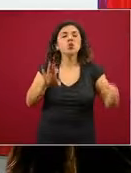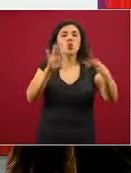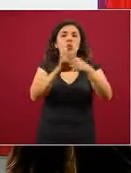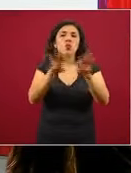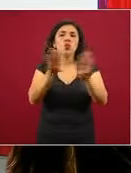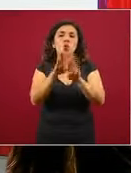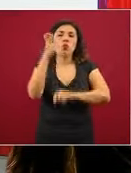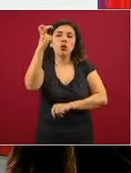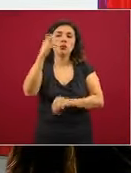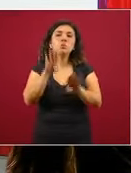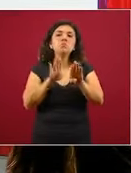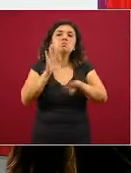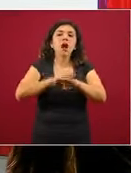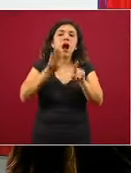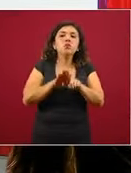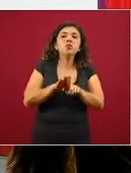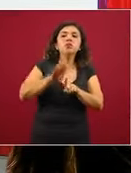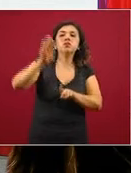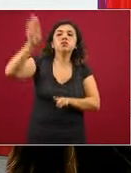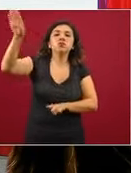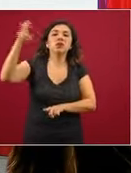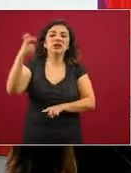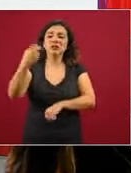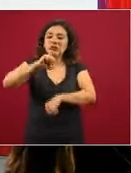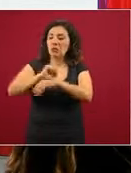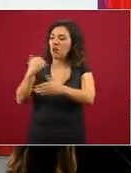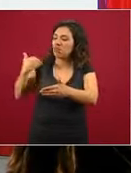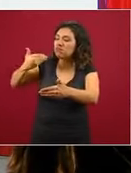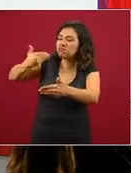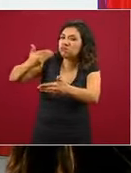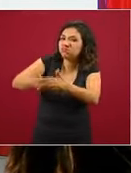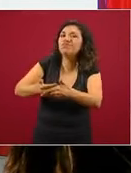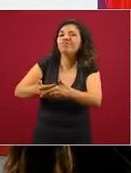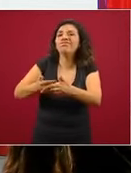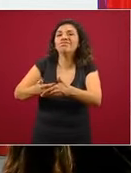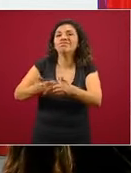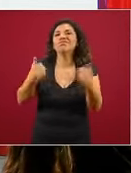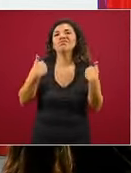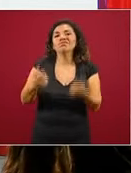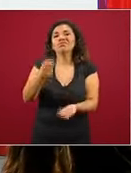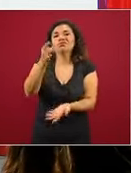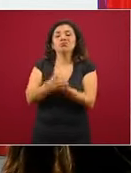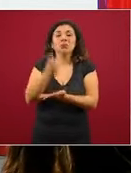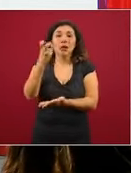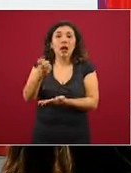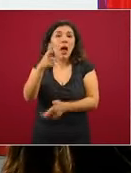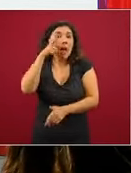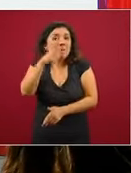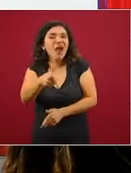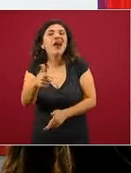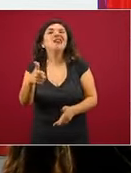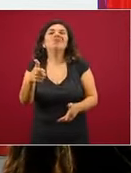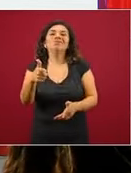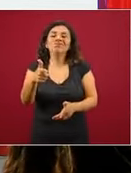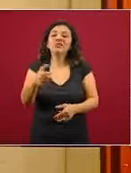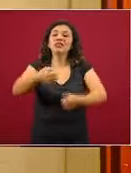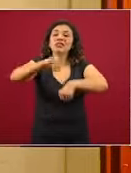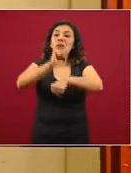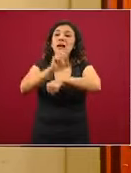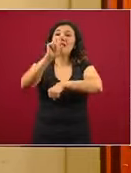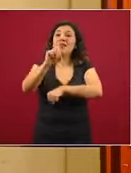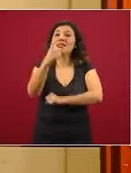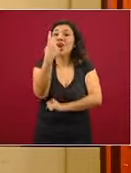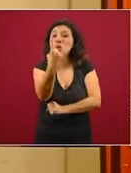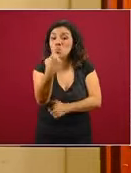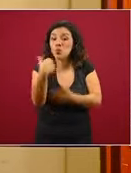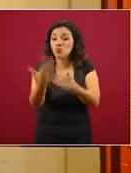esta elevación que estamos viendo en las últimas semanas y que además nos van develando que en la semana